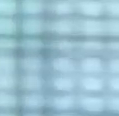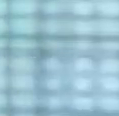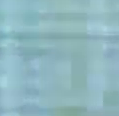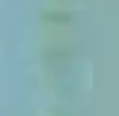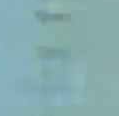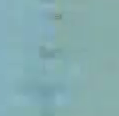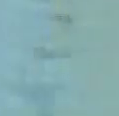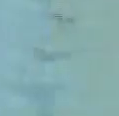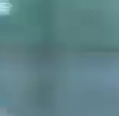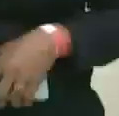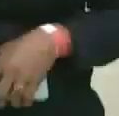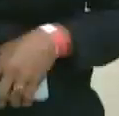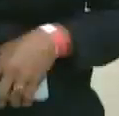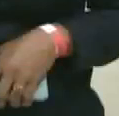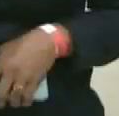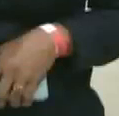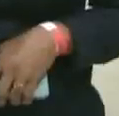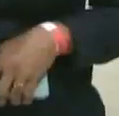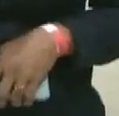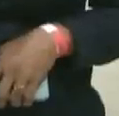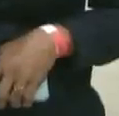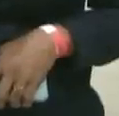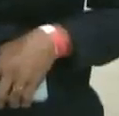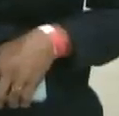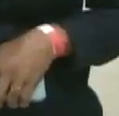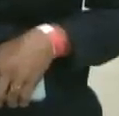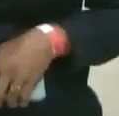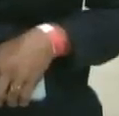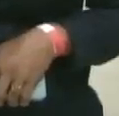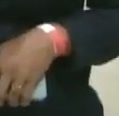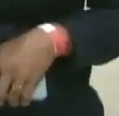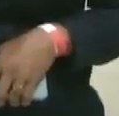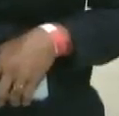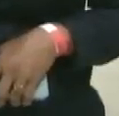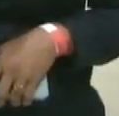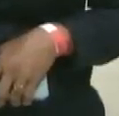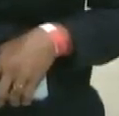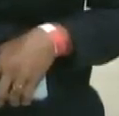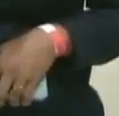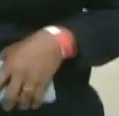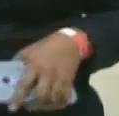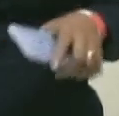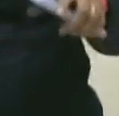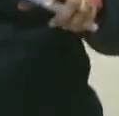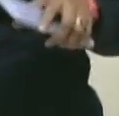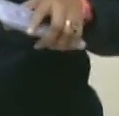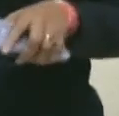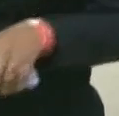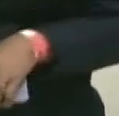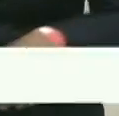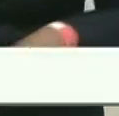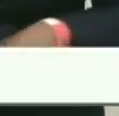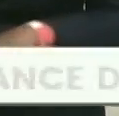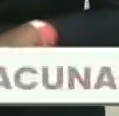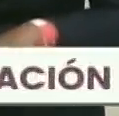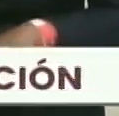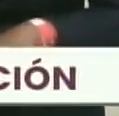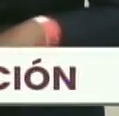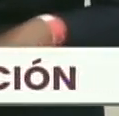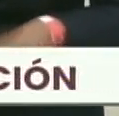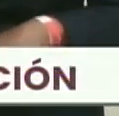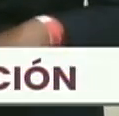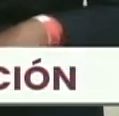interés de escucharlas tendida sí muy buenas tardes gracias por este contacto informativo lo establecemos a esta hora cuando la vicepresidenta ejecutiva